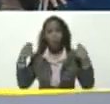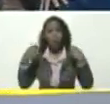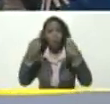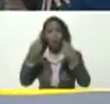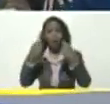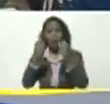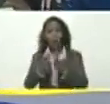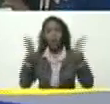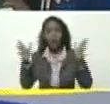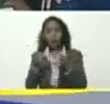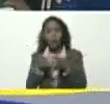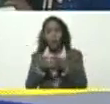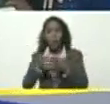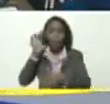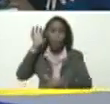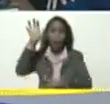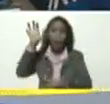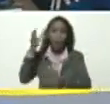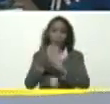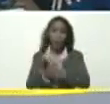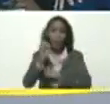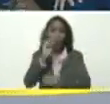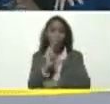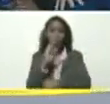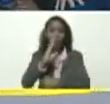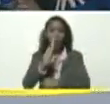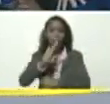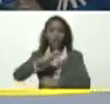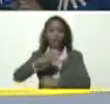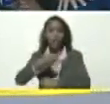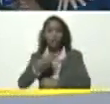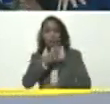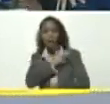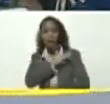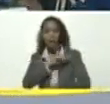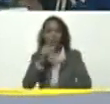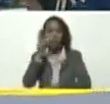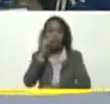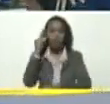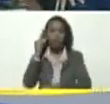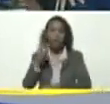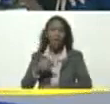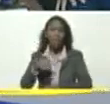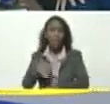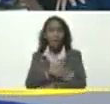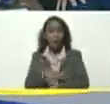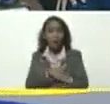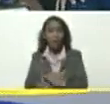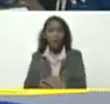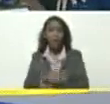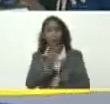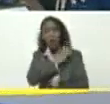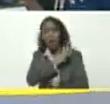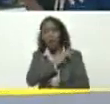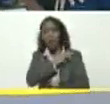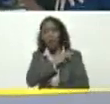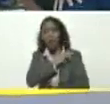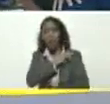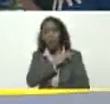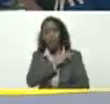Gran Polo Patriótico, de la UVC, de las jefas y jefes de calle, de las jefas y jefes de